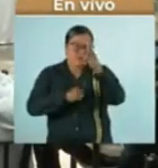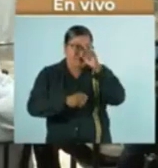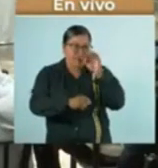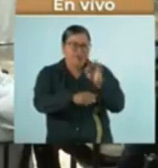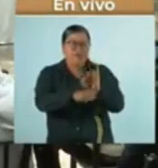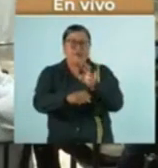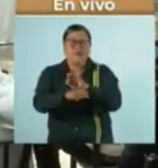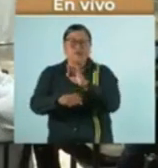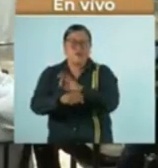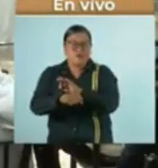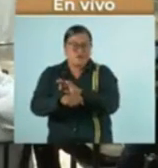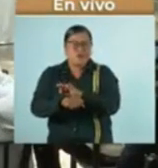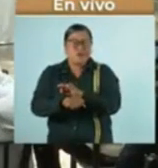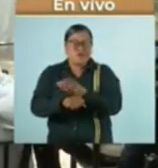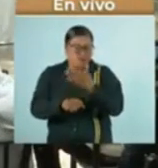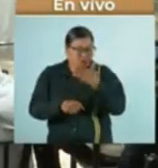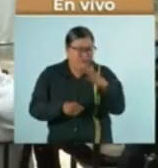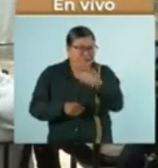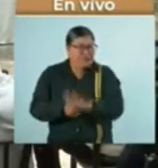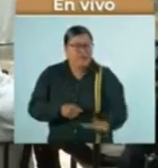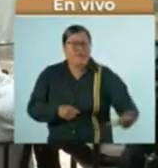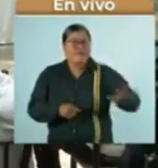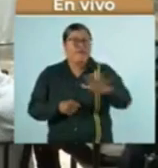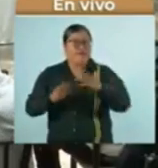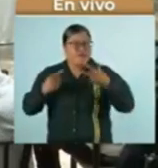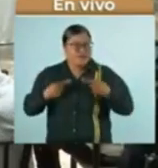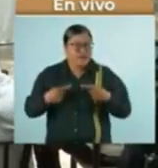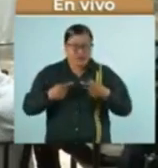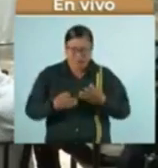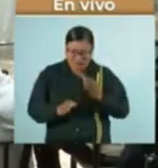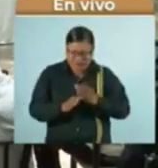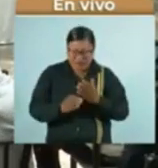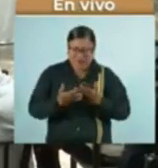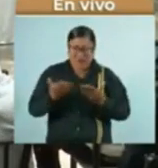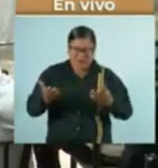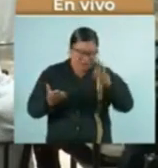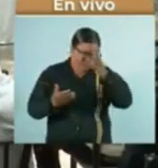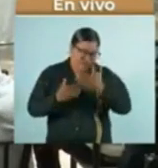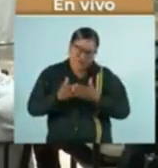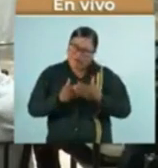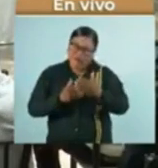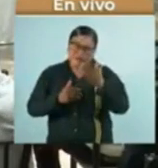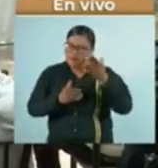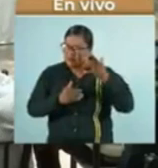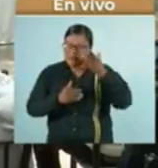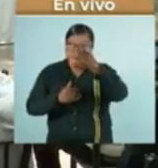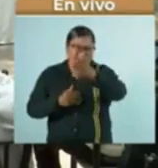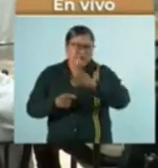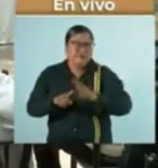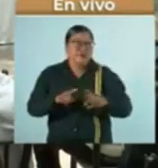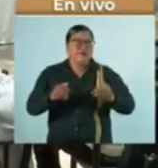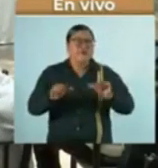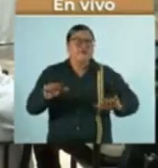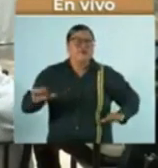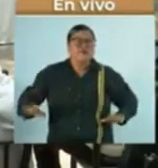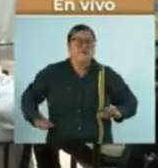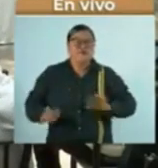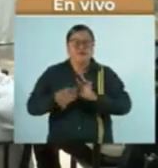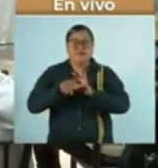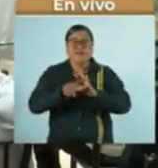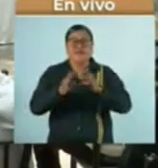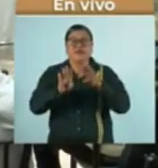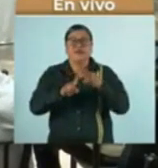beneficios locales, desde ahora y a largo plazo, mediante acciones coordinadas con el municipio